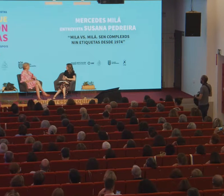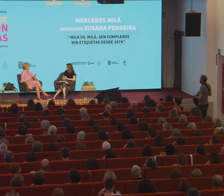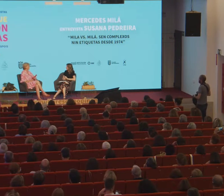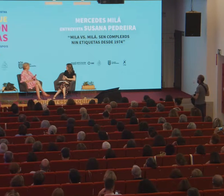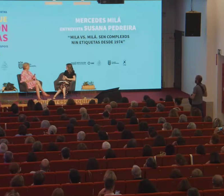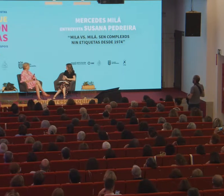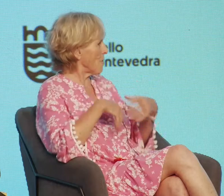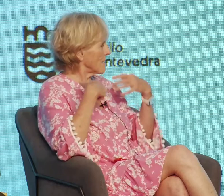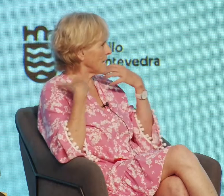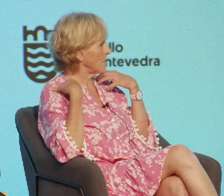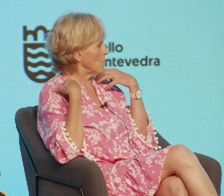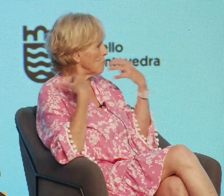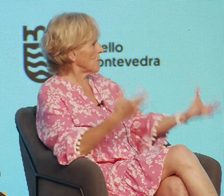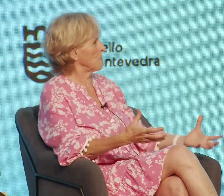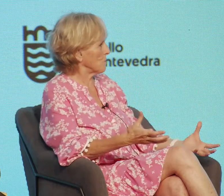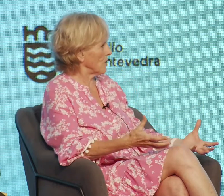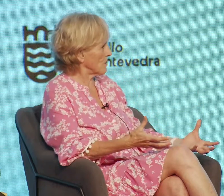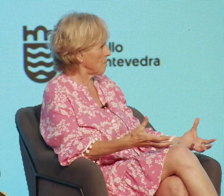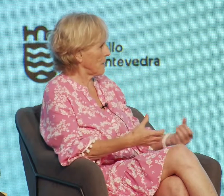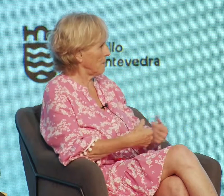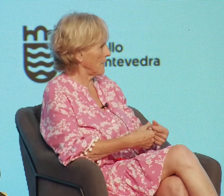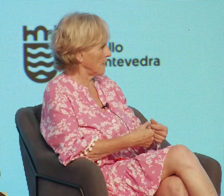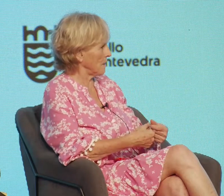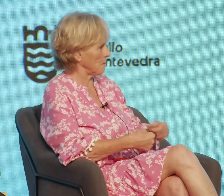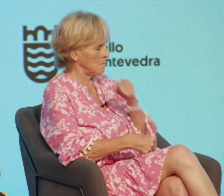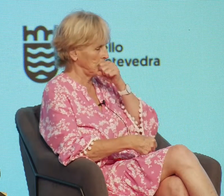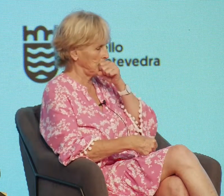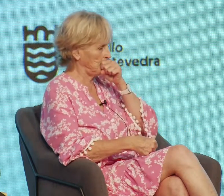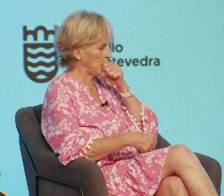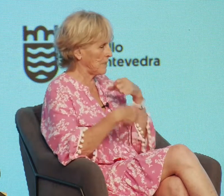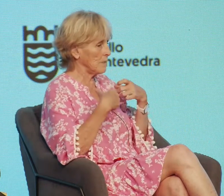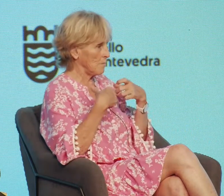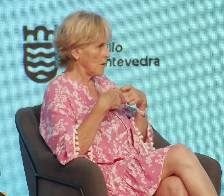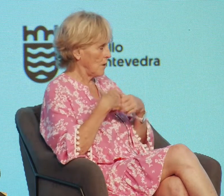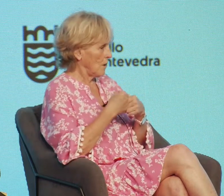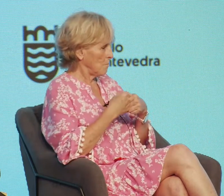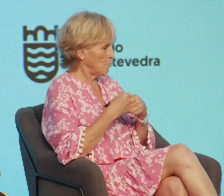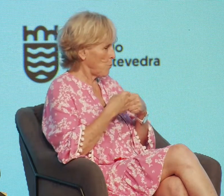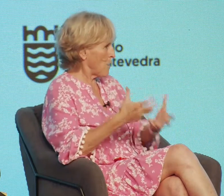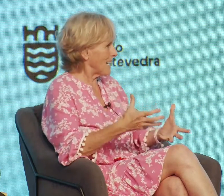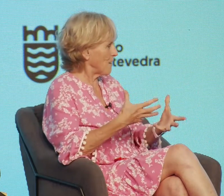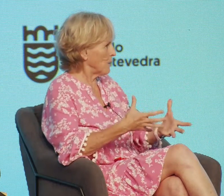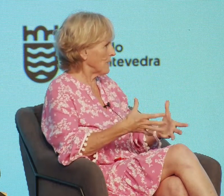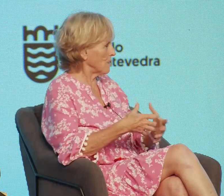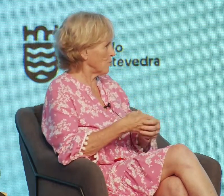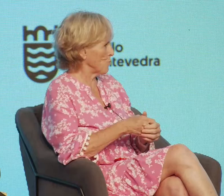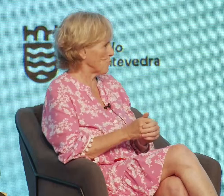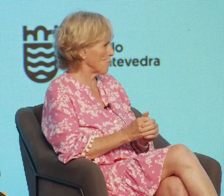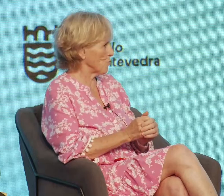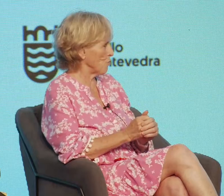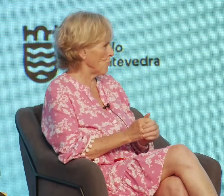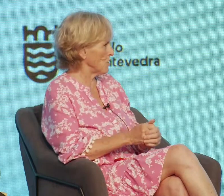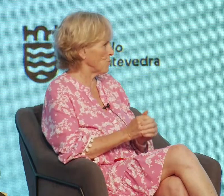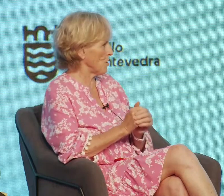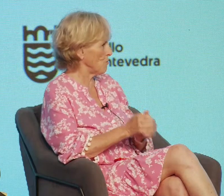Ahora es fantástico, porque ahora han salido muchas personas a hablar y a decir, gente popular que cuentan